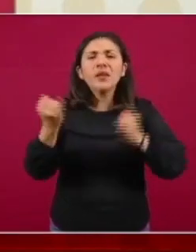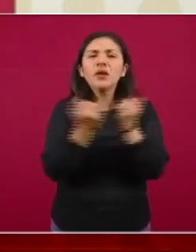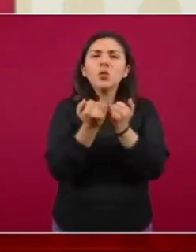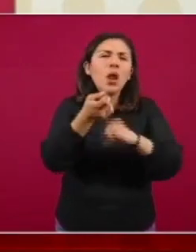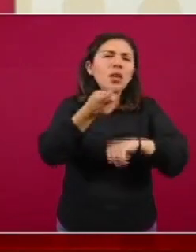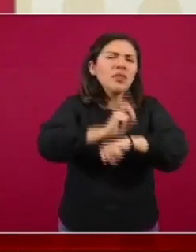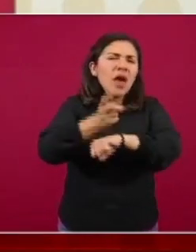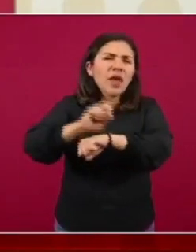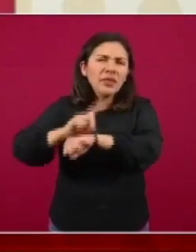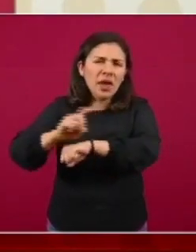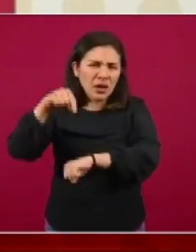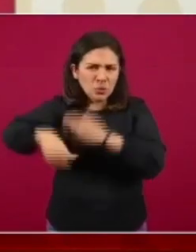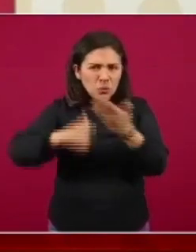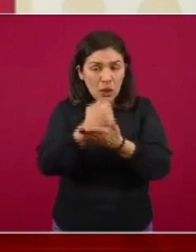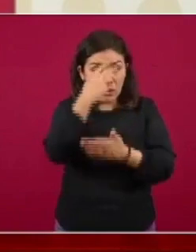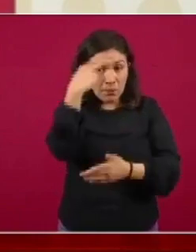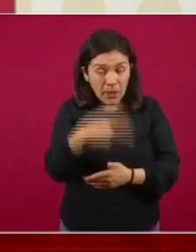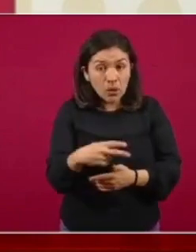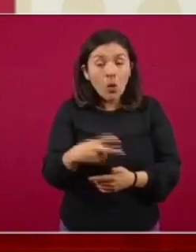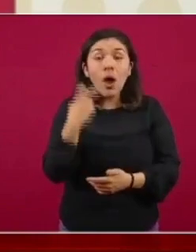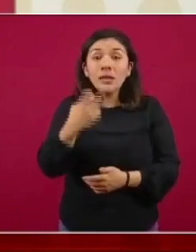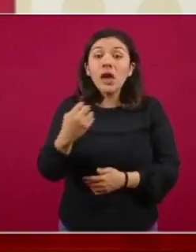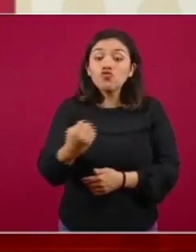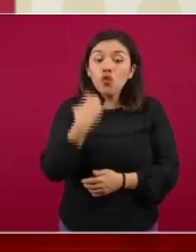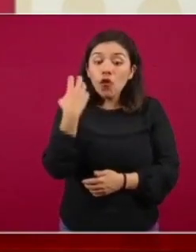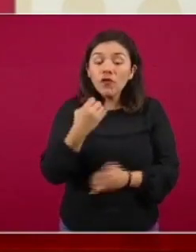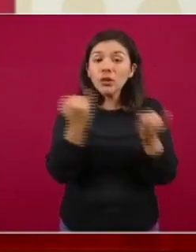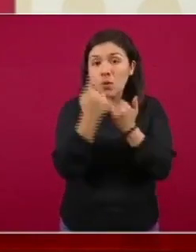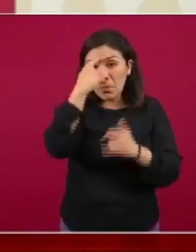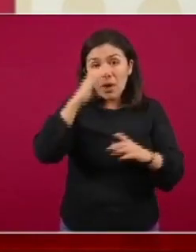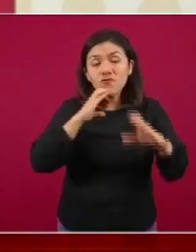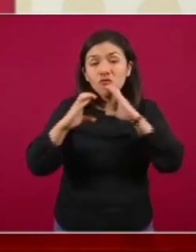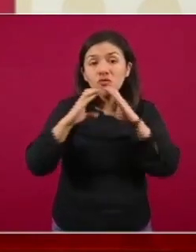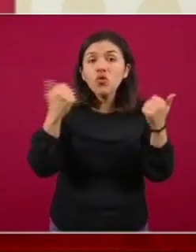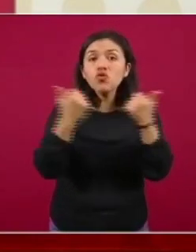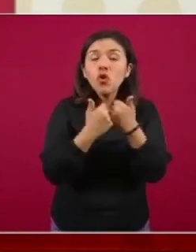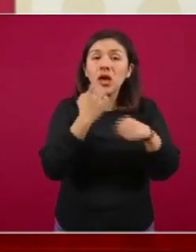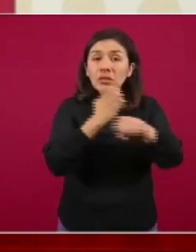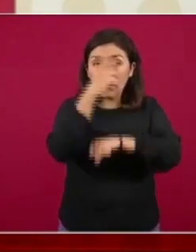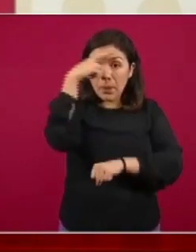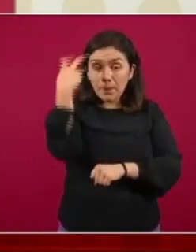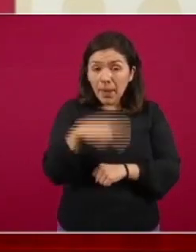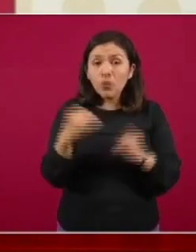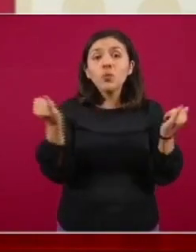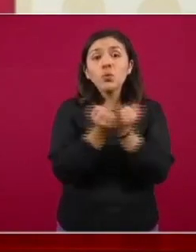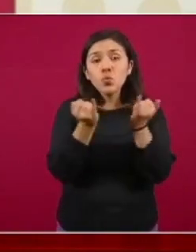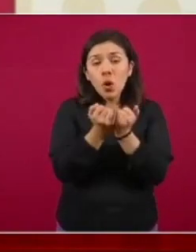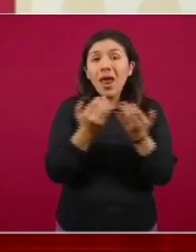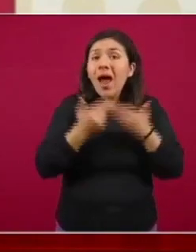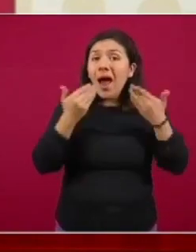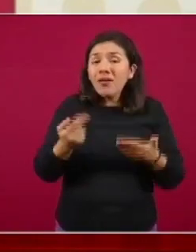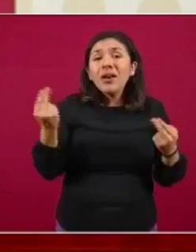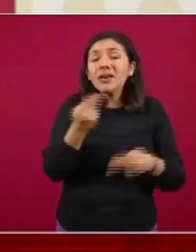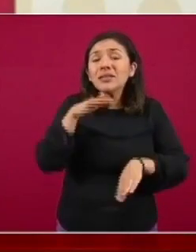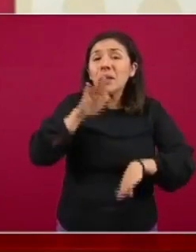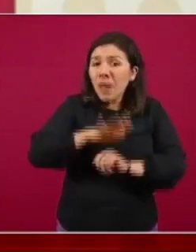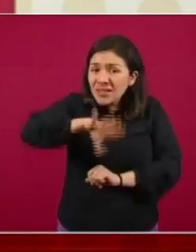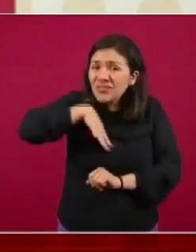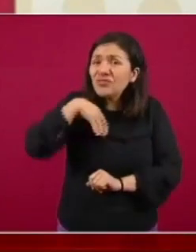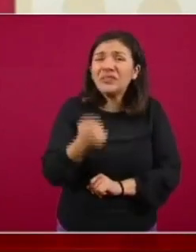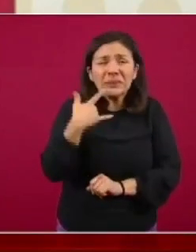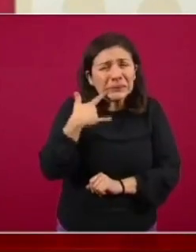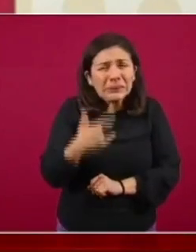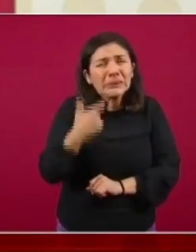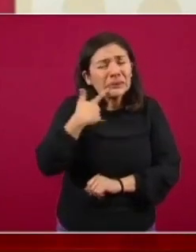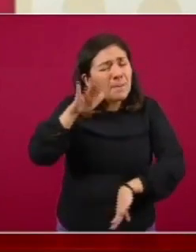conferencias diarias que tiene la Ciudad de México, las conferencias también de comunicación que tiene el Estado de México, porque ahora es cuando necesitamos un esfuerzo